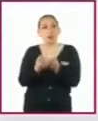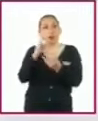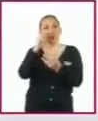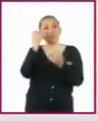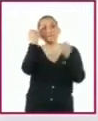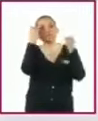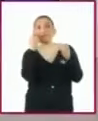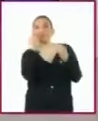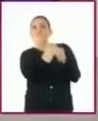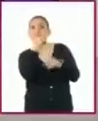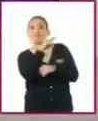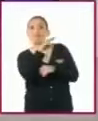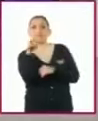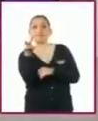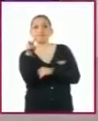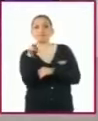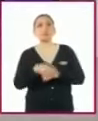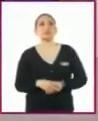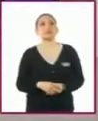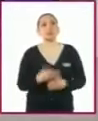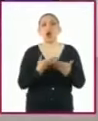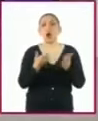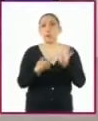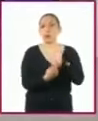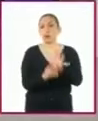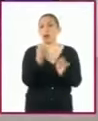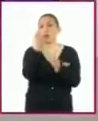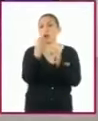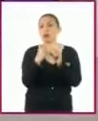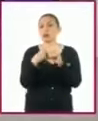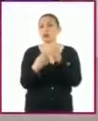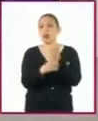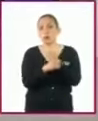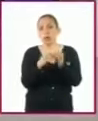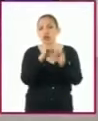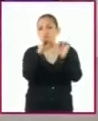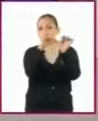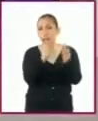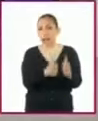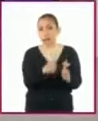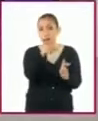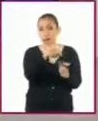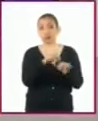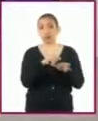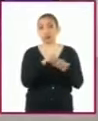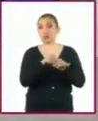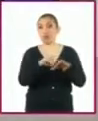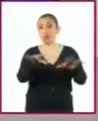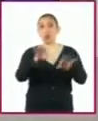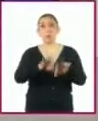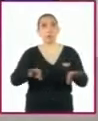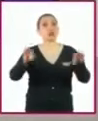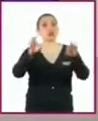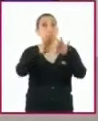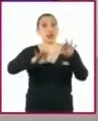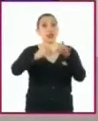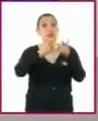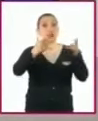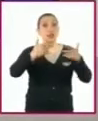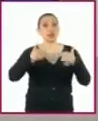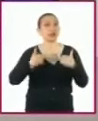mundo. Les presentamos algunas piezas artísticas que han tenido un impacto importante en la historia